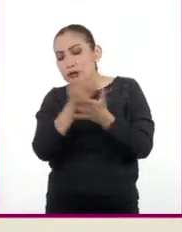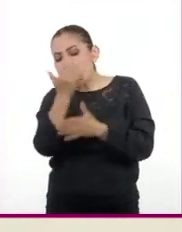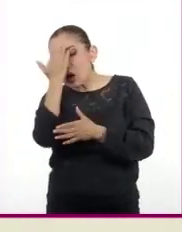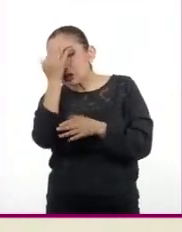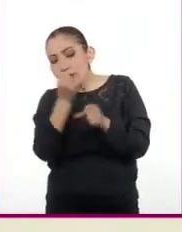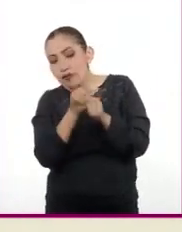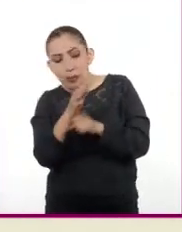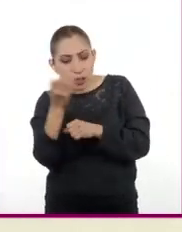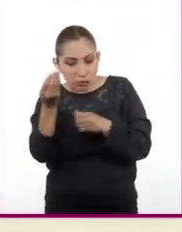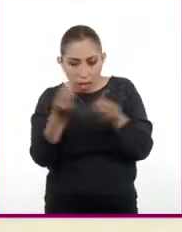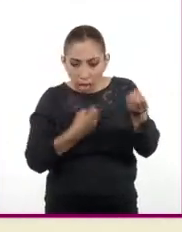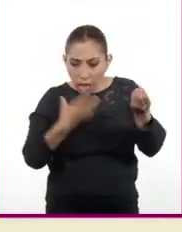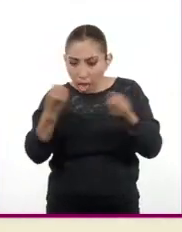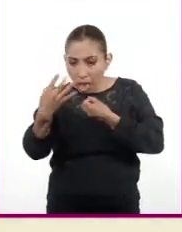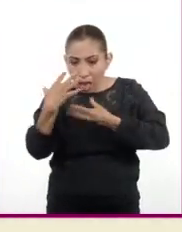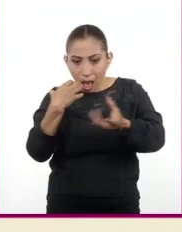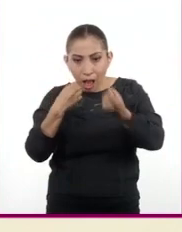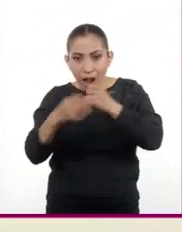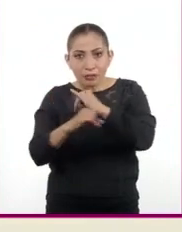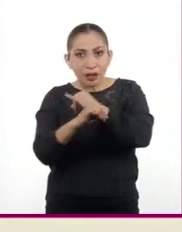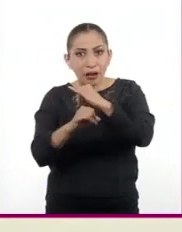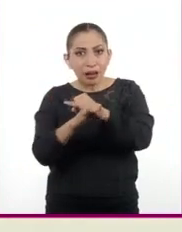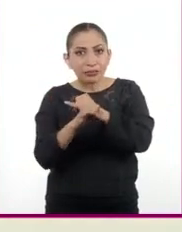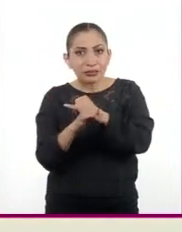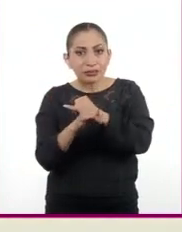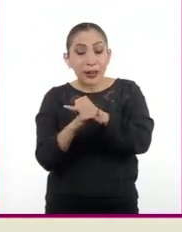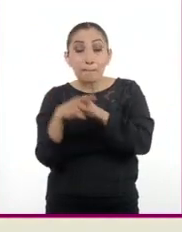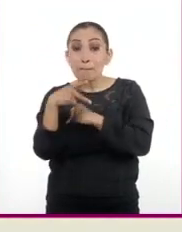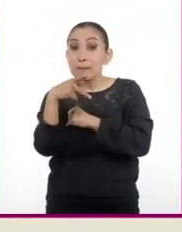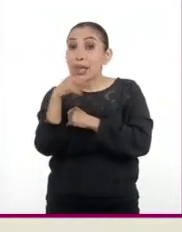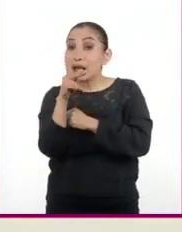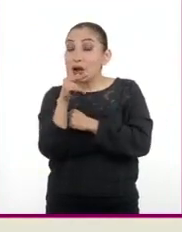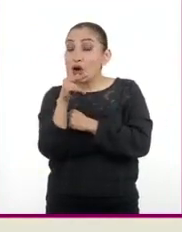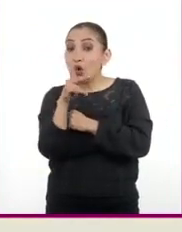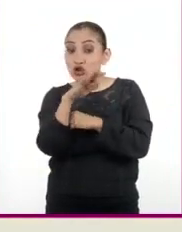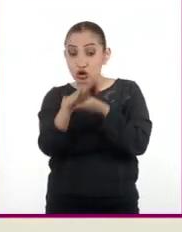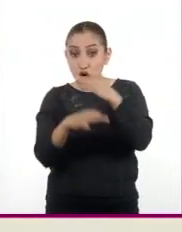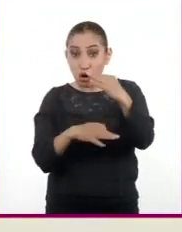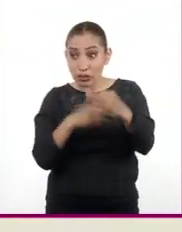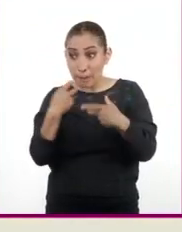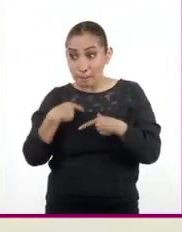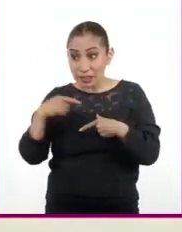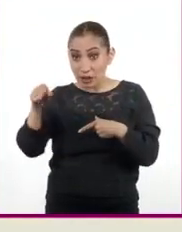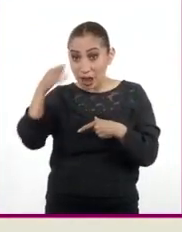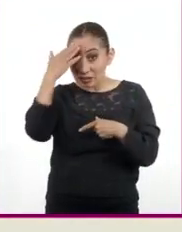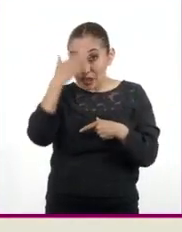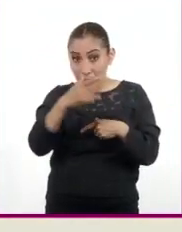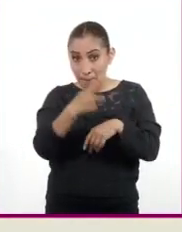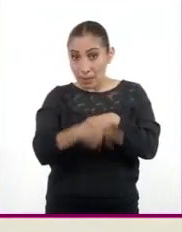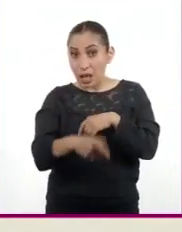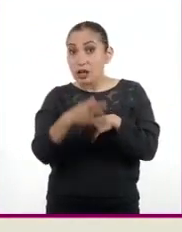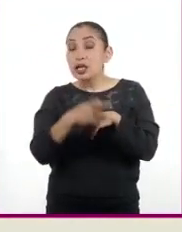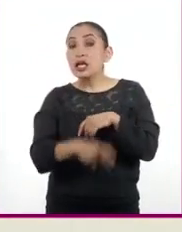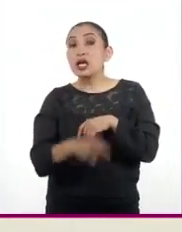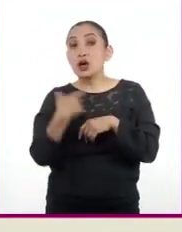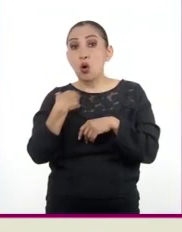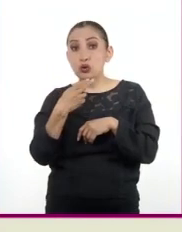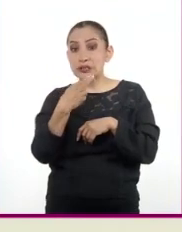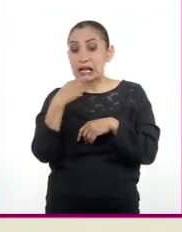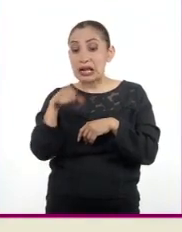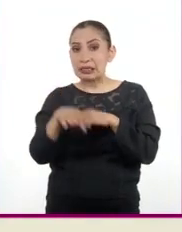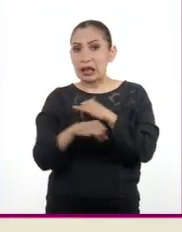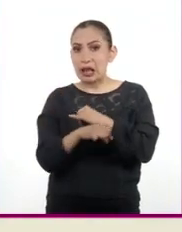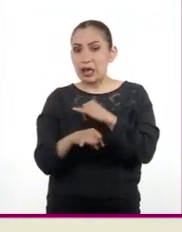a la información a través de las redes sociales. Sin embargo, no todas las personas saben de los riesgos que existen al